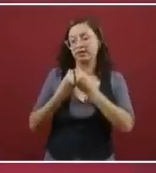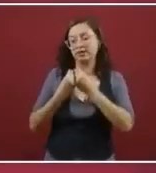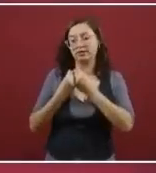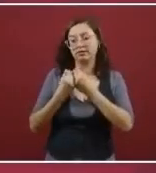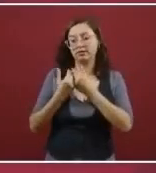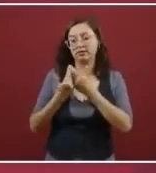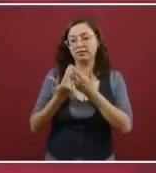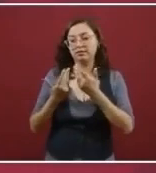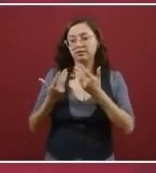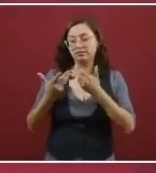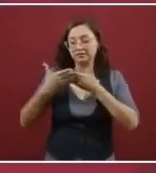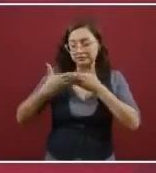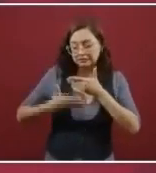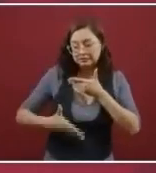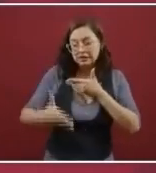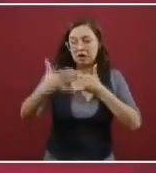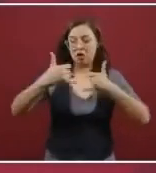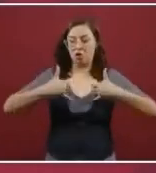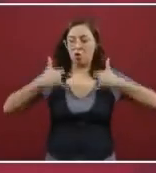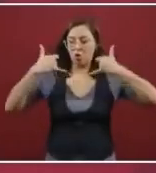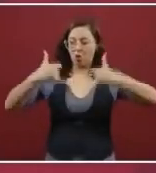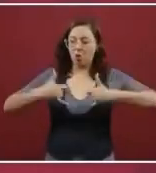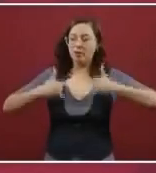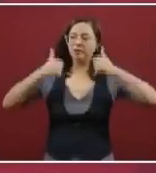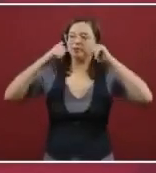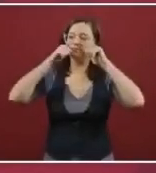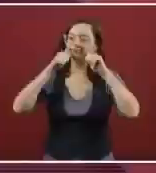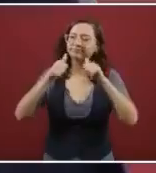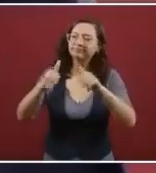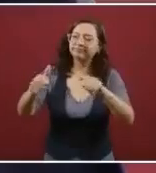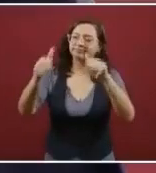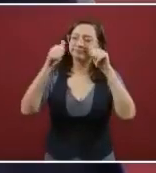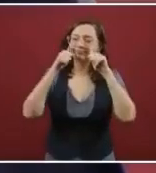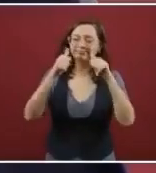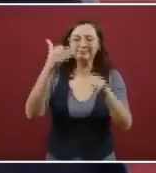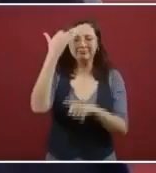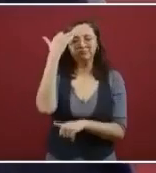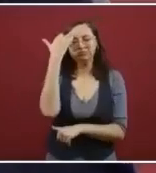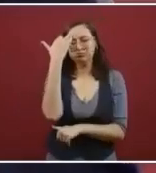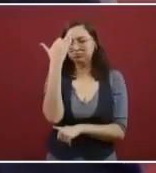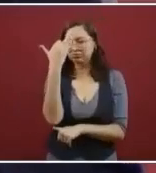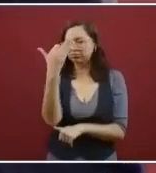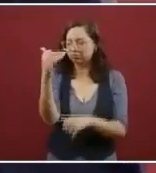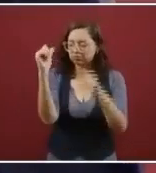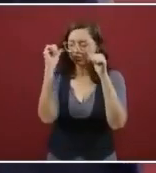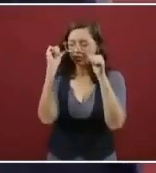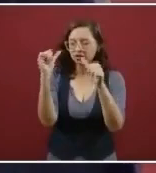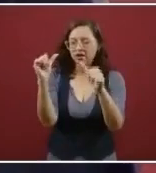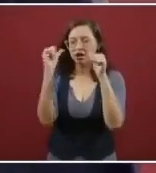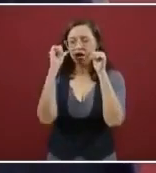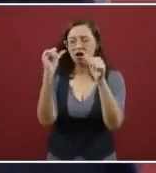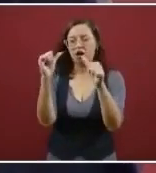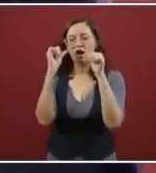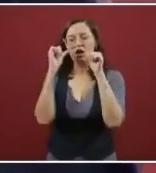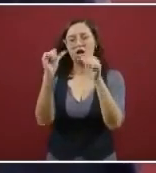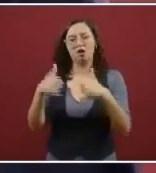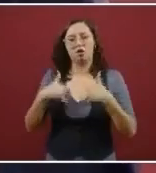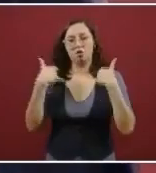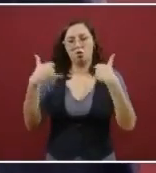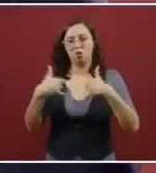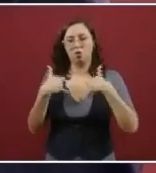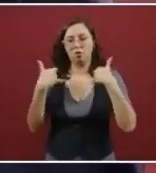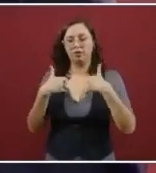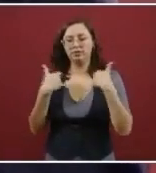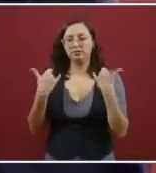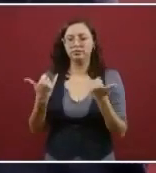mucho tiempo a los jóvenes, mucho tiempo a los jóvenes. Y en esto nos vamos a apoyar